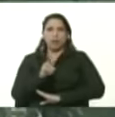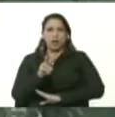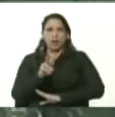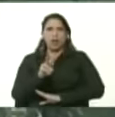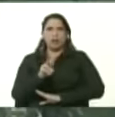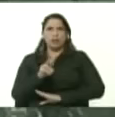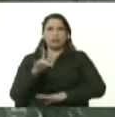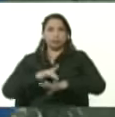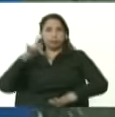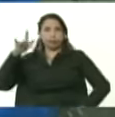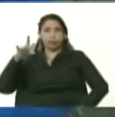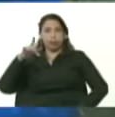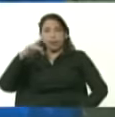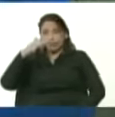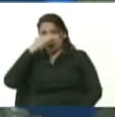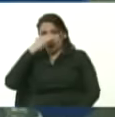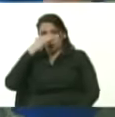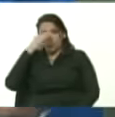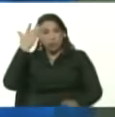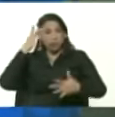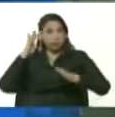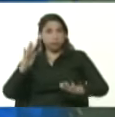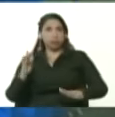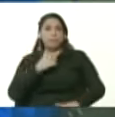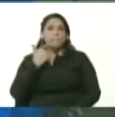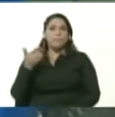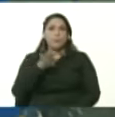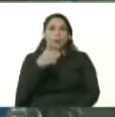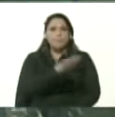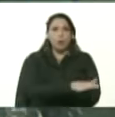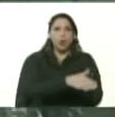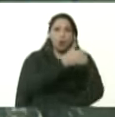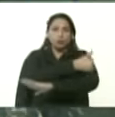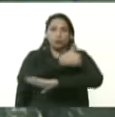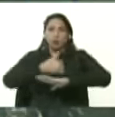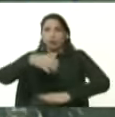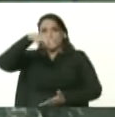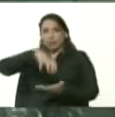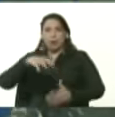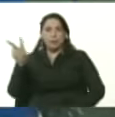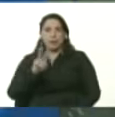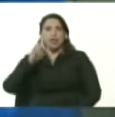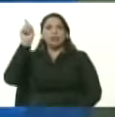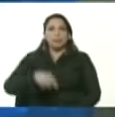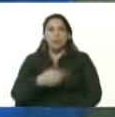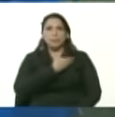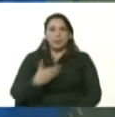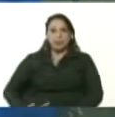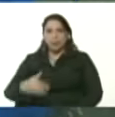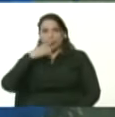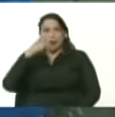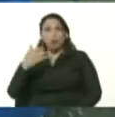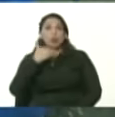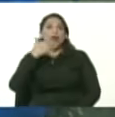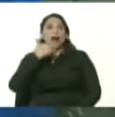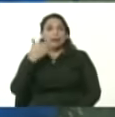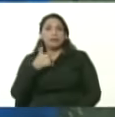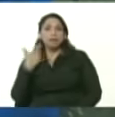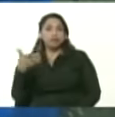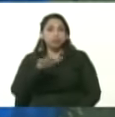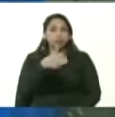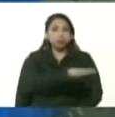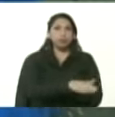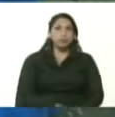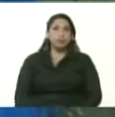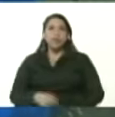que intentaron asesinar a autoridades del Estado venezolano y al presidente Nicolás Maduro.